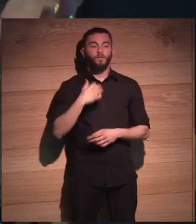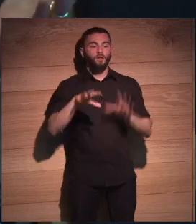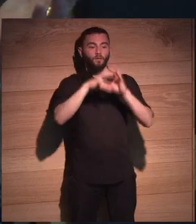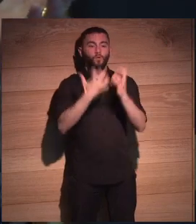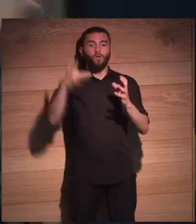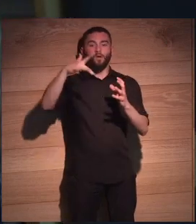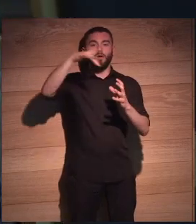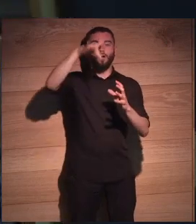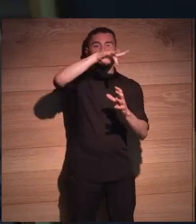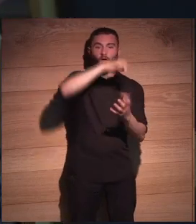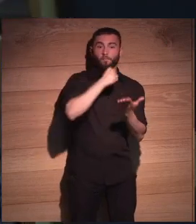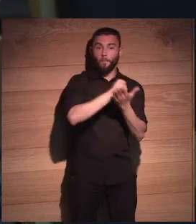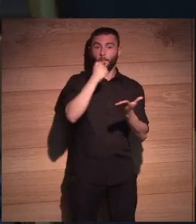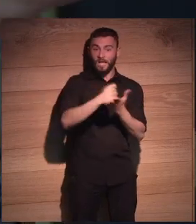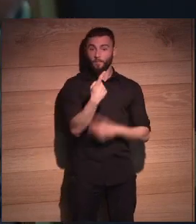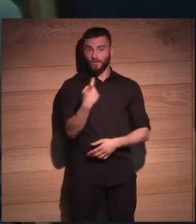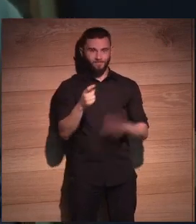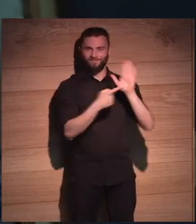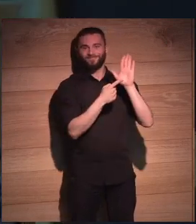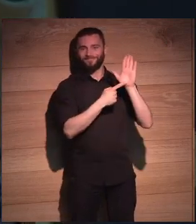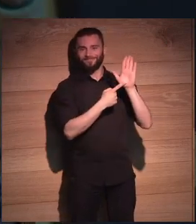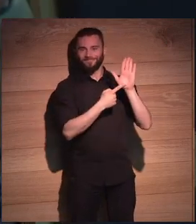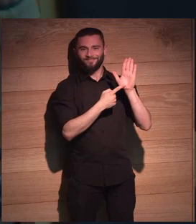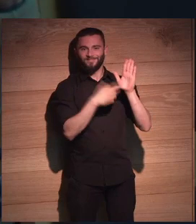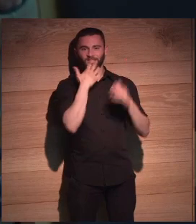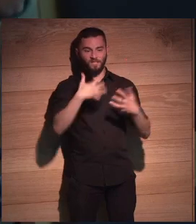pasaporte, que se supone que es legal, porque si no